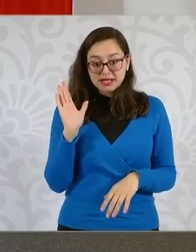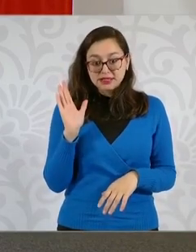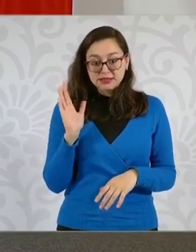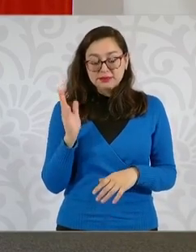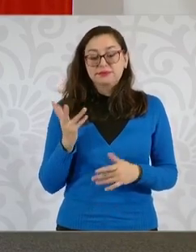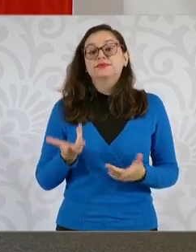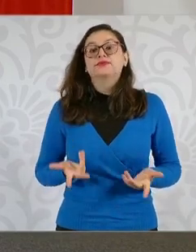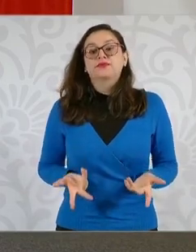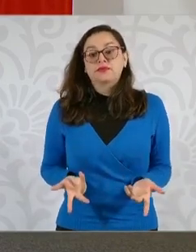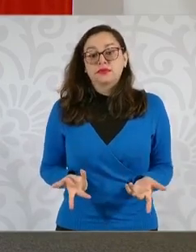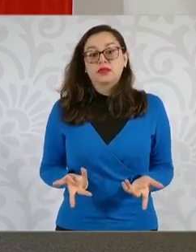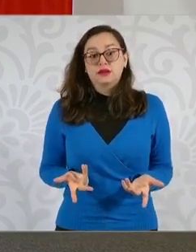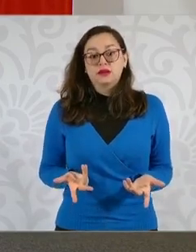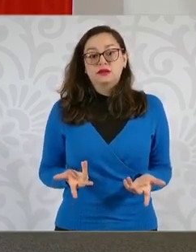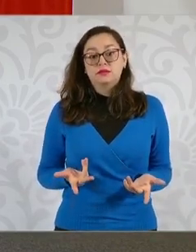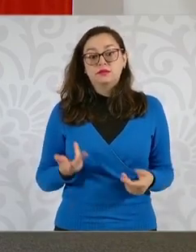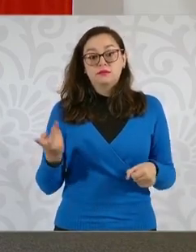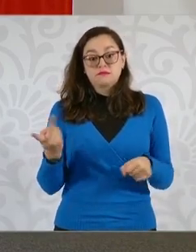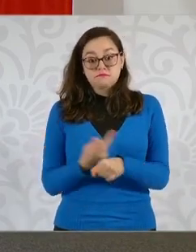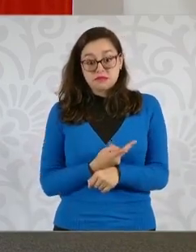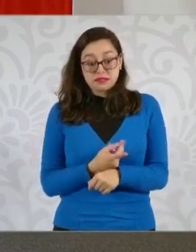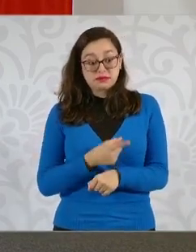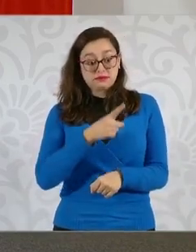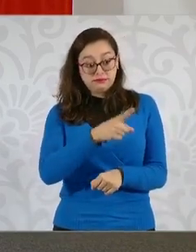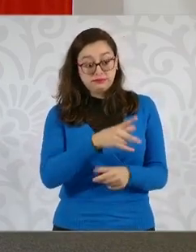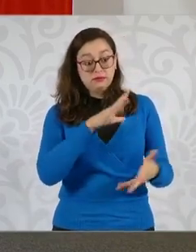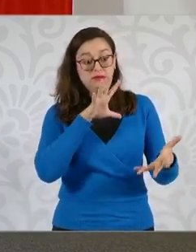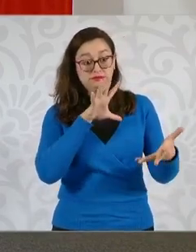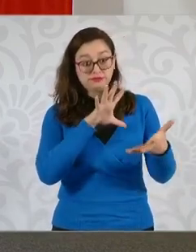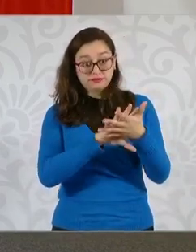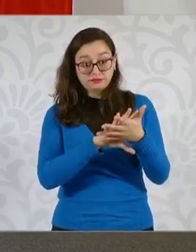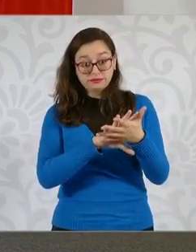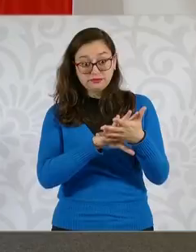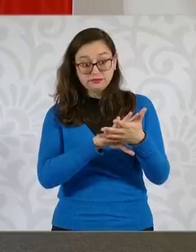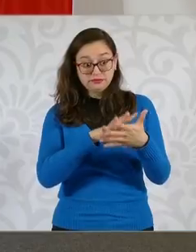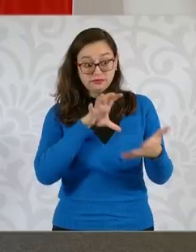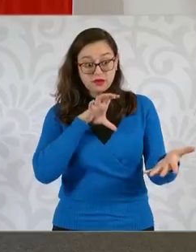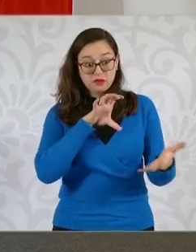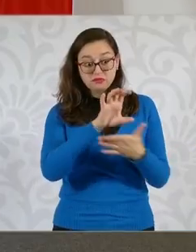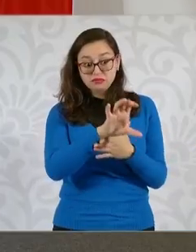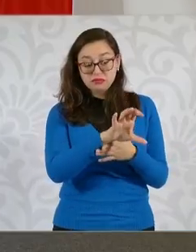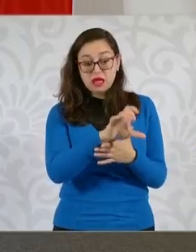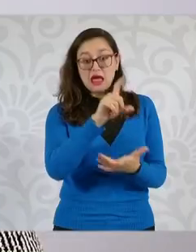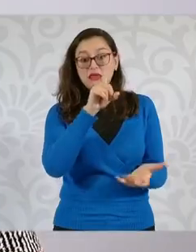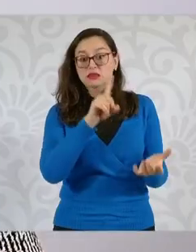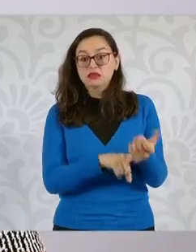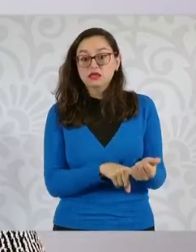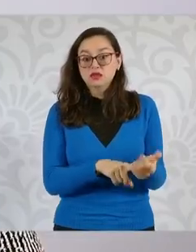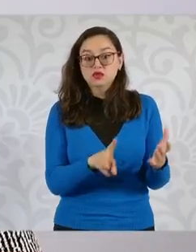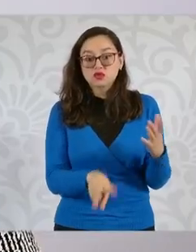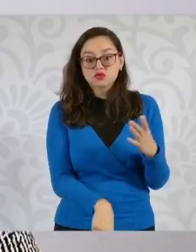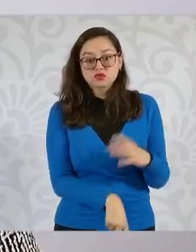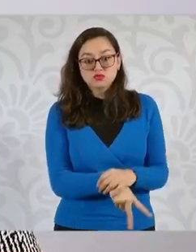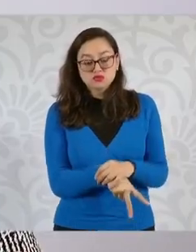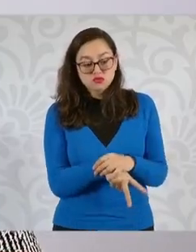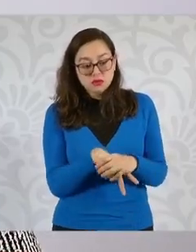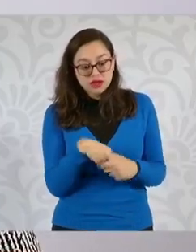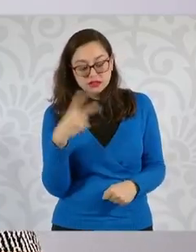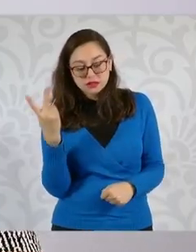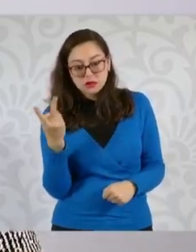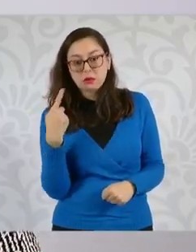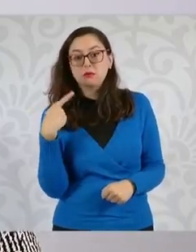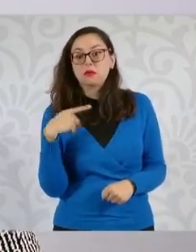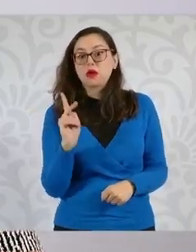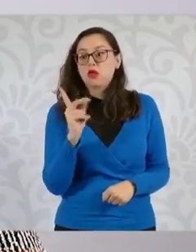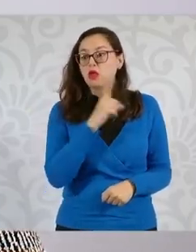al pagar un centro de reclusión semivacío incrementó exageradamente